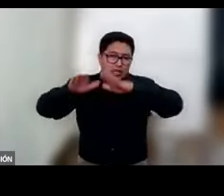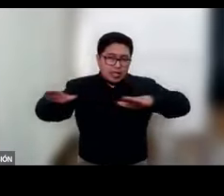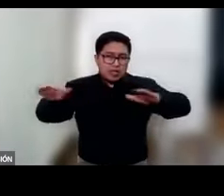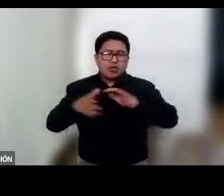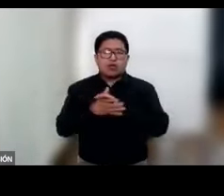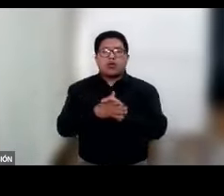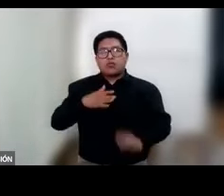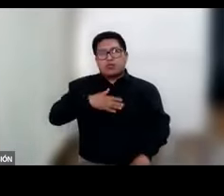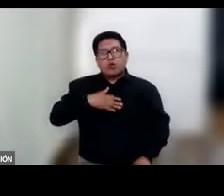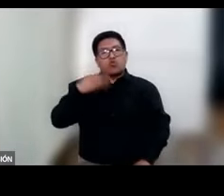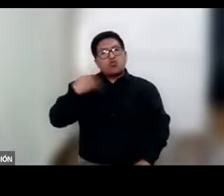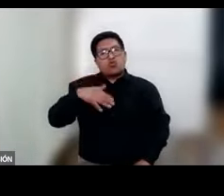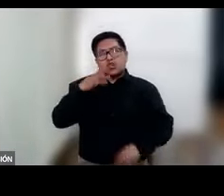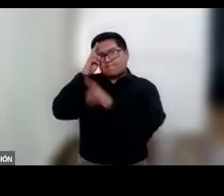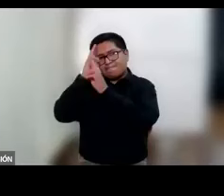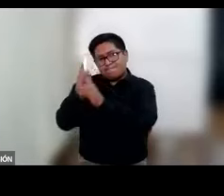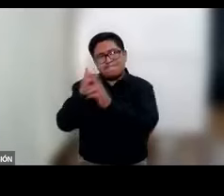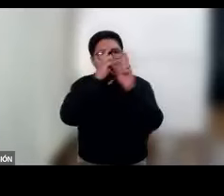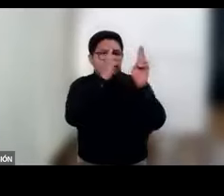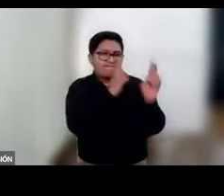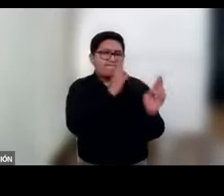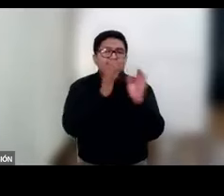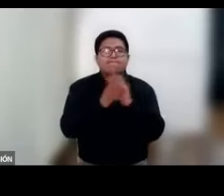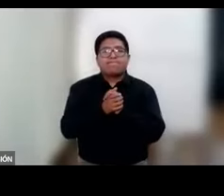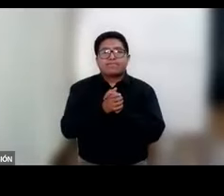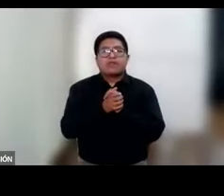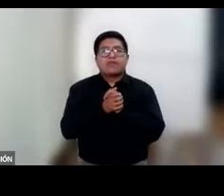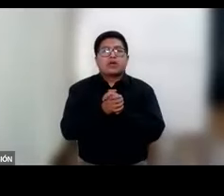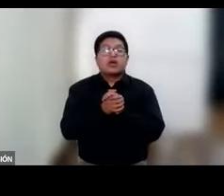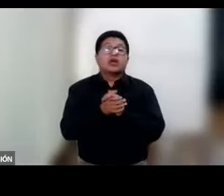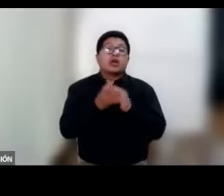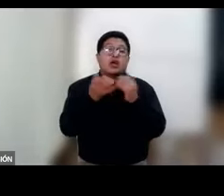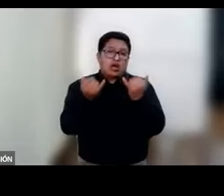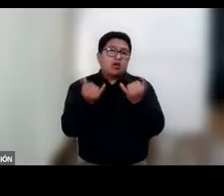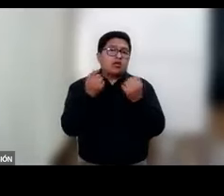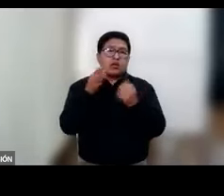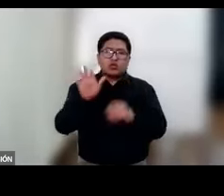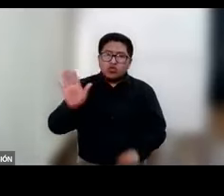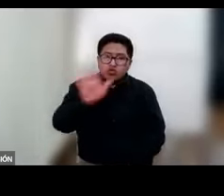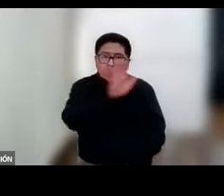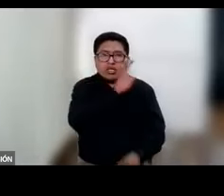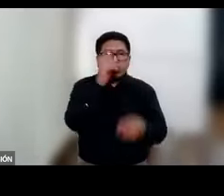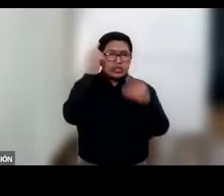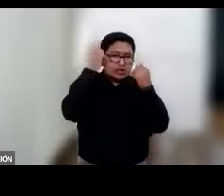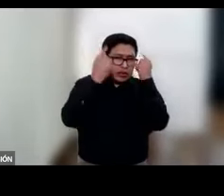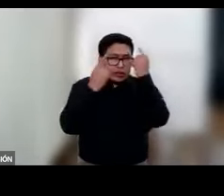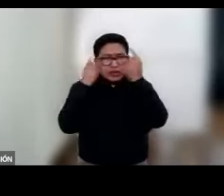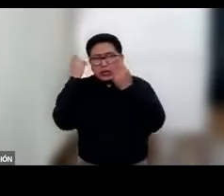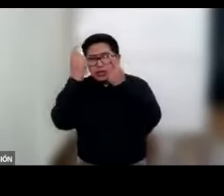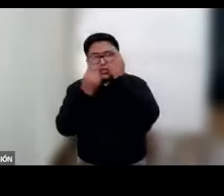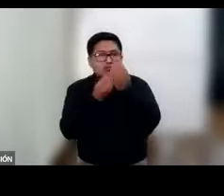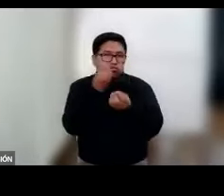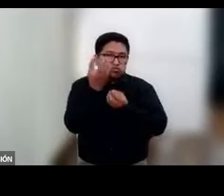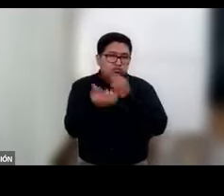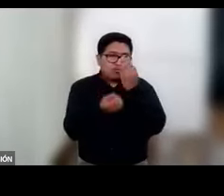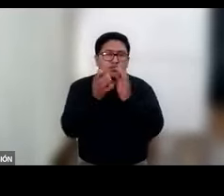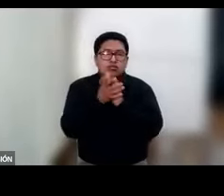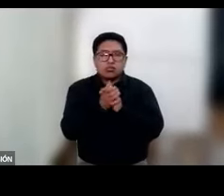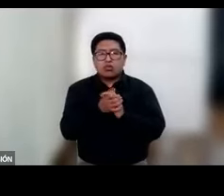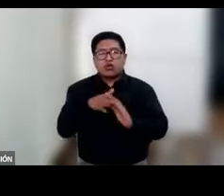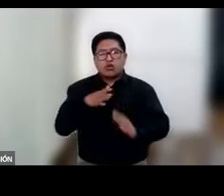y bueno quiero sumarme a los este a las reflexiones que han hecho antes y las personas que me han antecedido